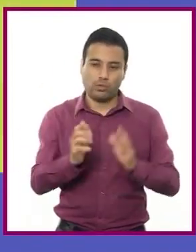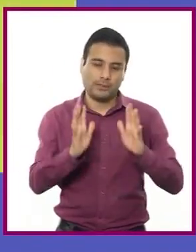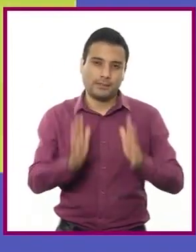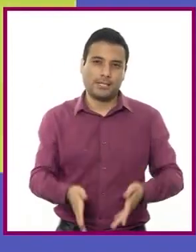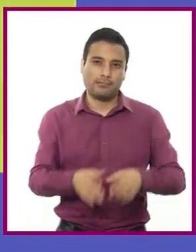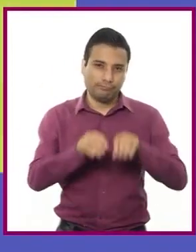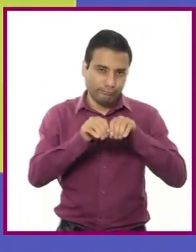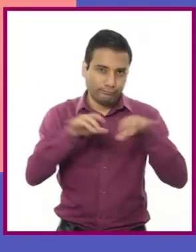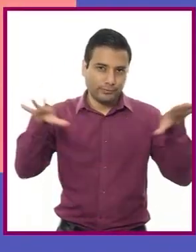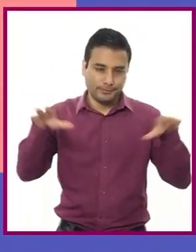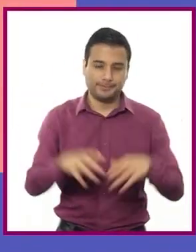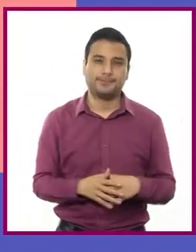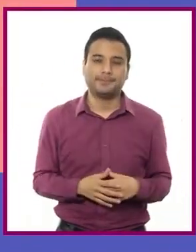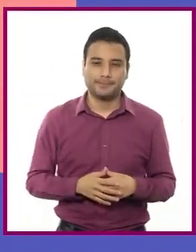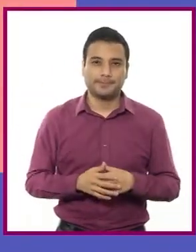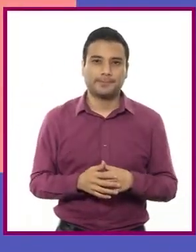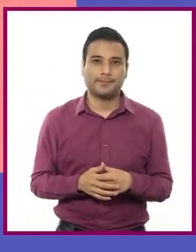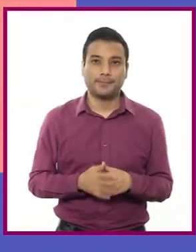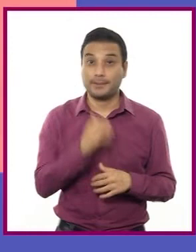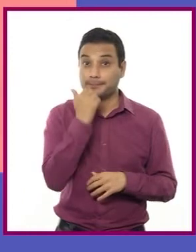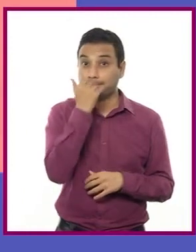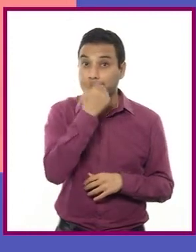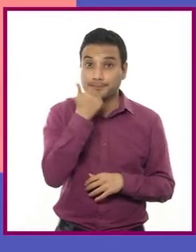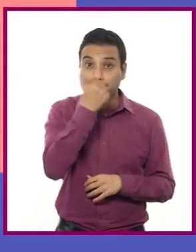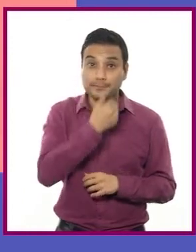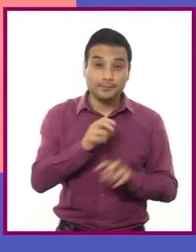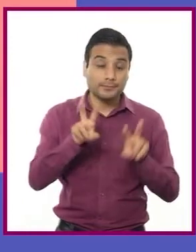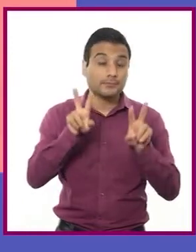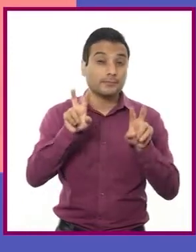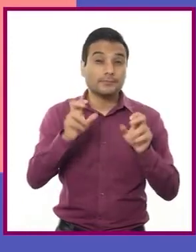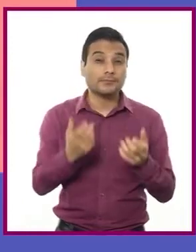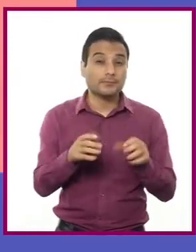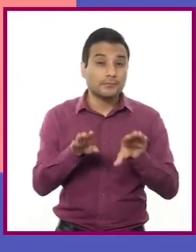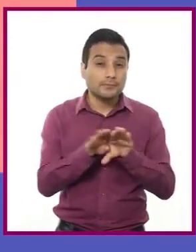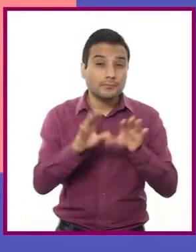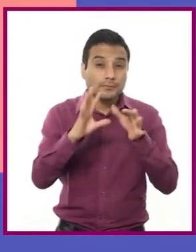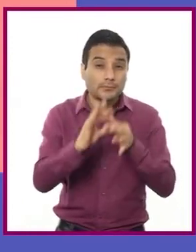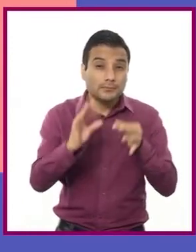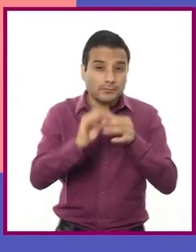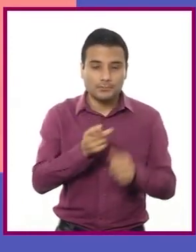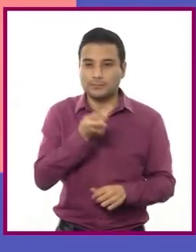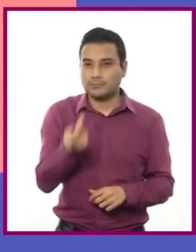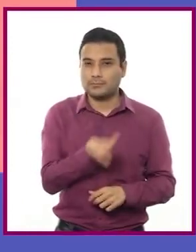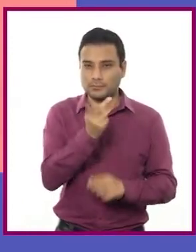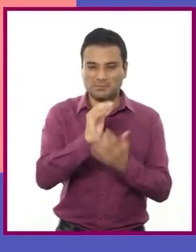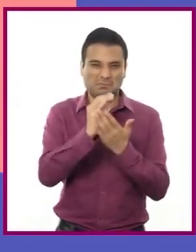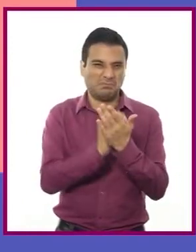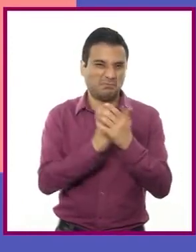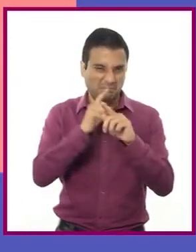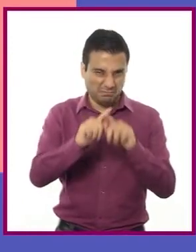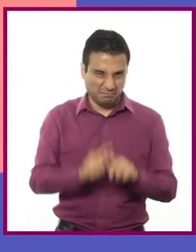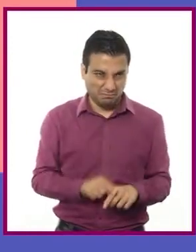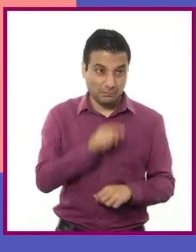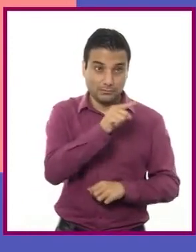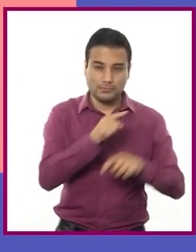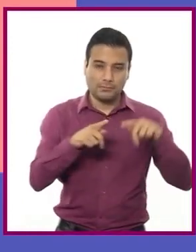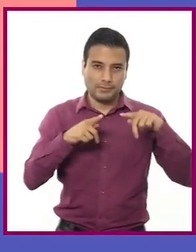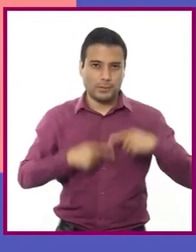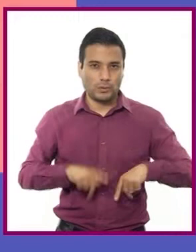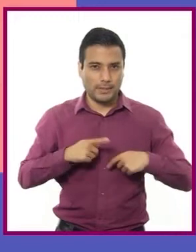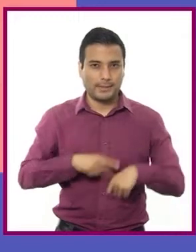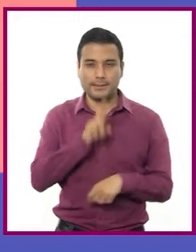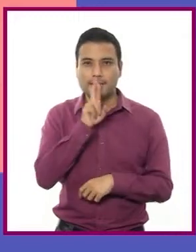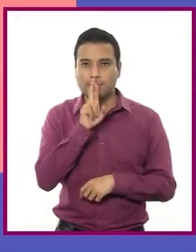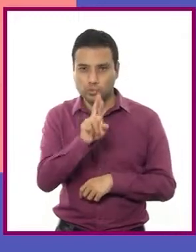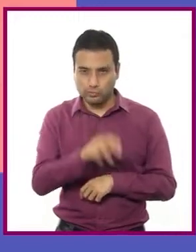grupo. El alumno explorará el tema mediante una serie de preguntas, las cuales el entrevistado responderá a partir